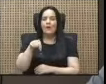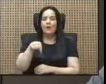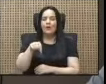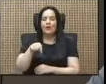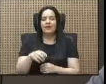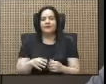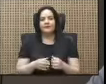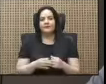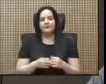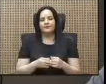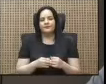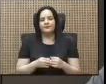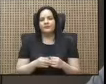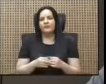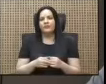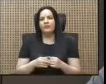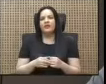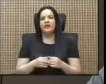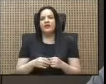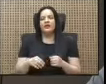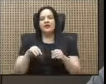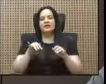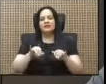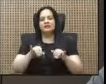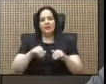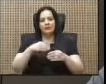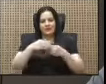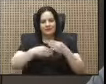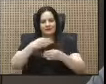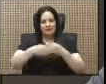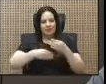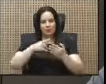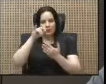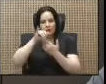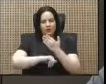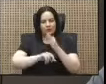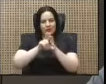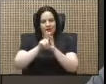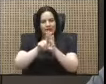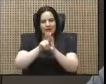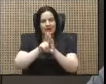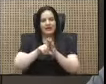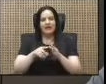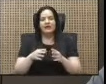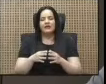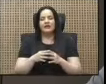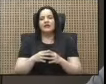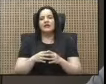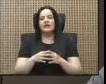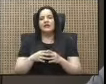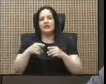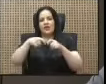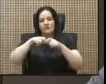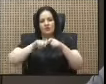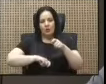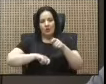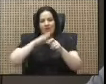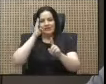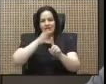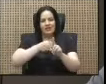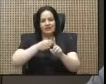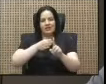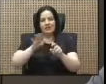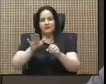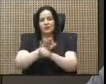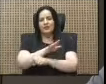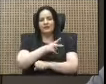Hoy, estamos tramitando un proyecto de ley que viola directa y absolutamente